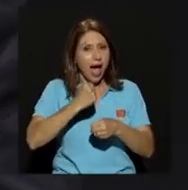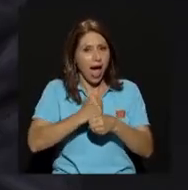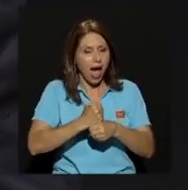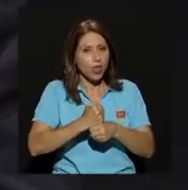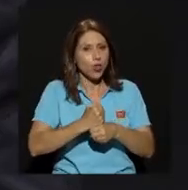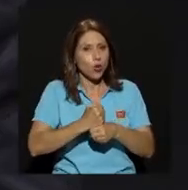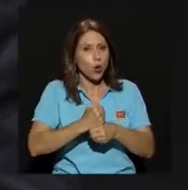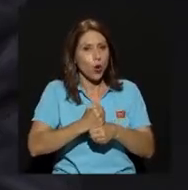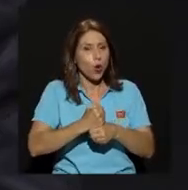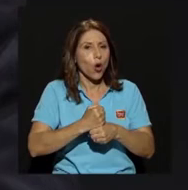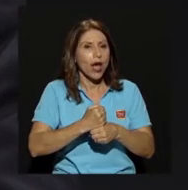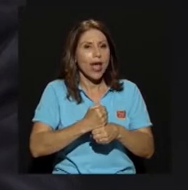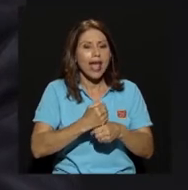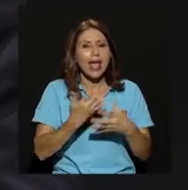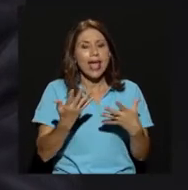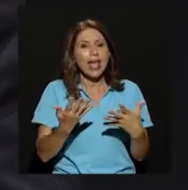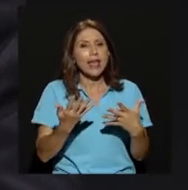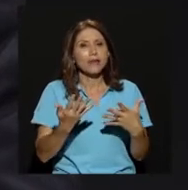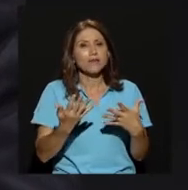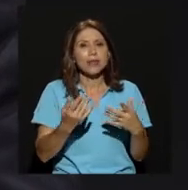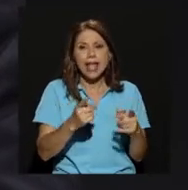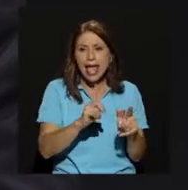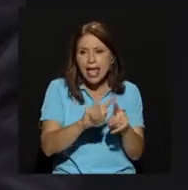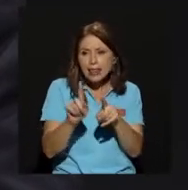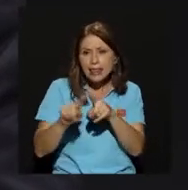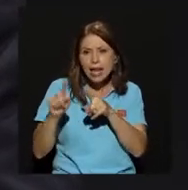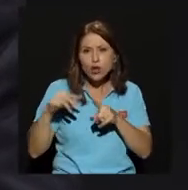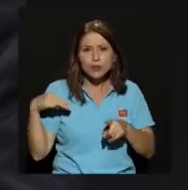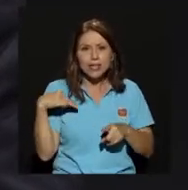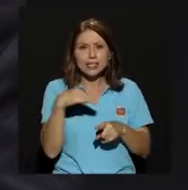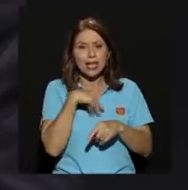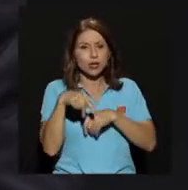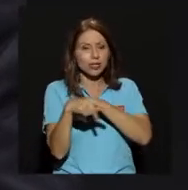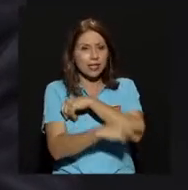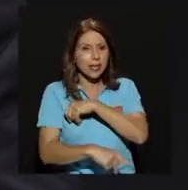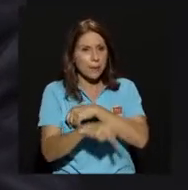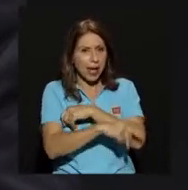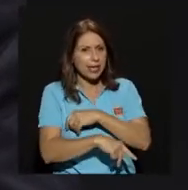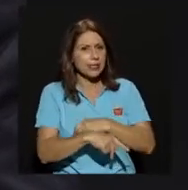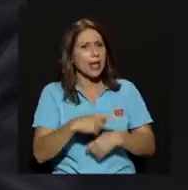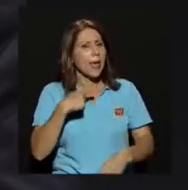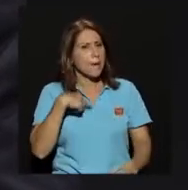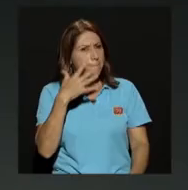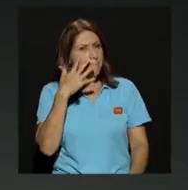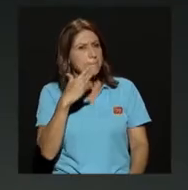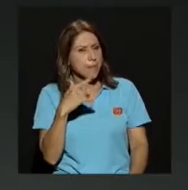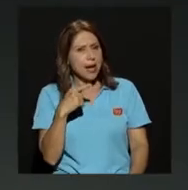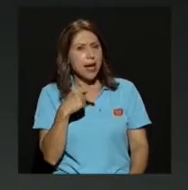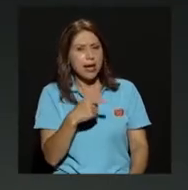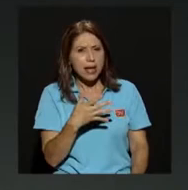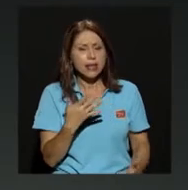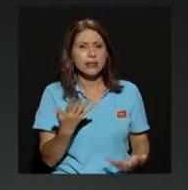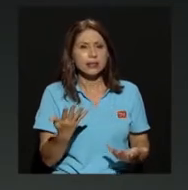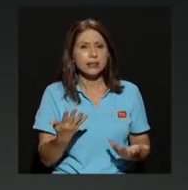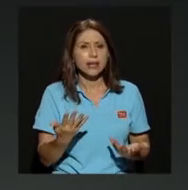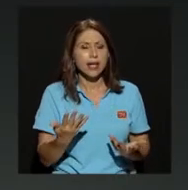entre los ministerios de este país me da la impresión de que es el lujo de